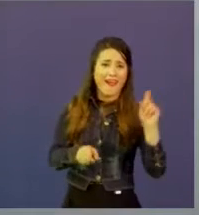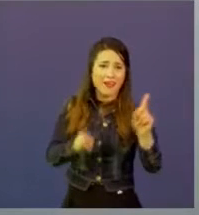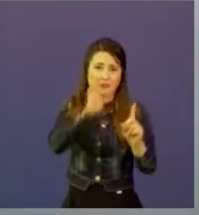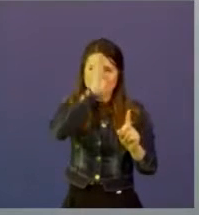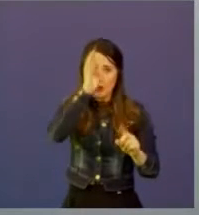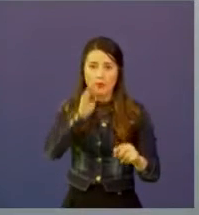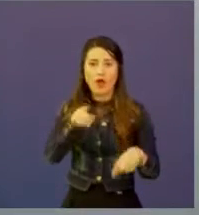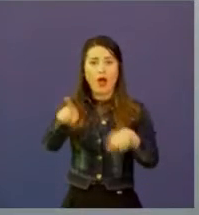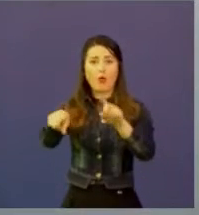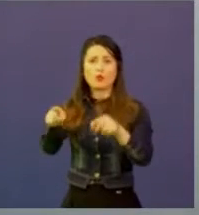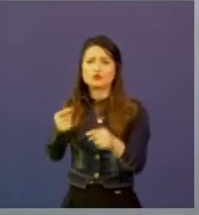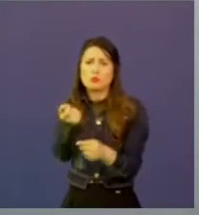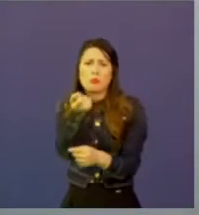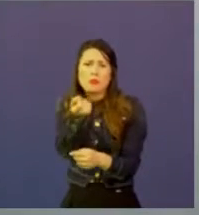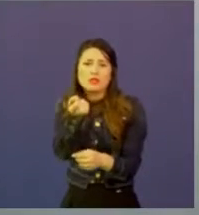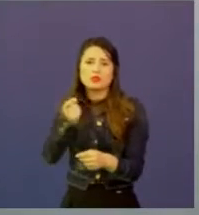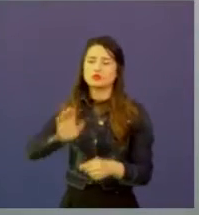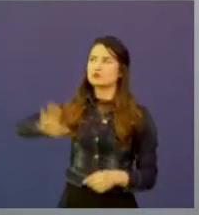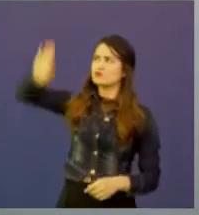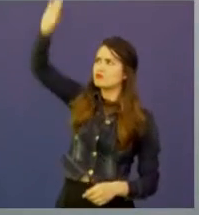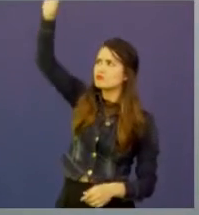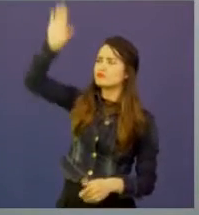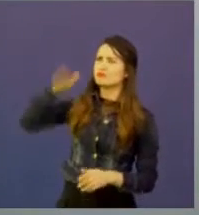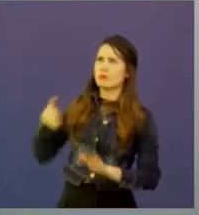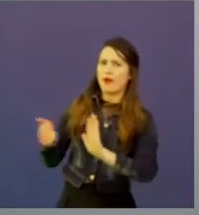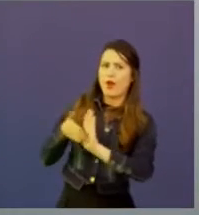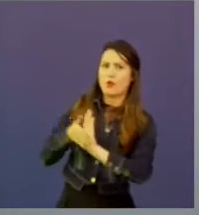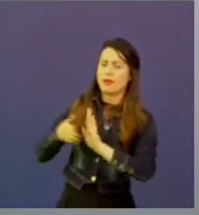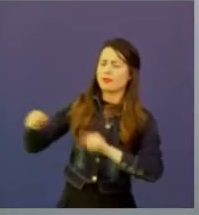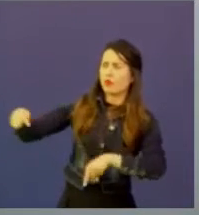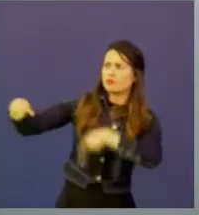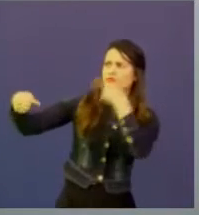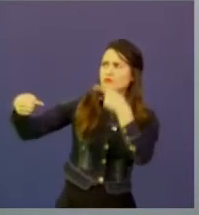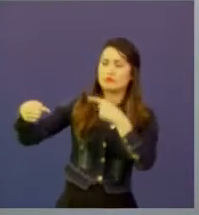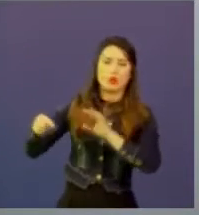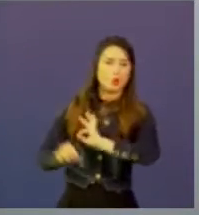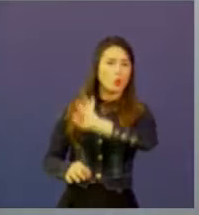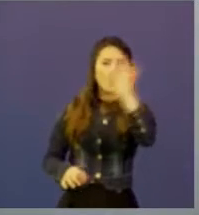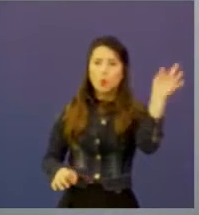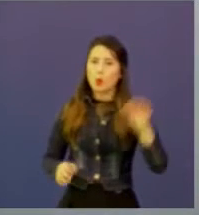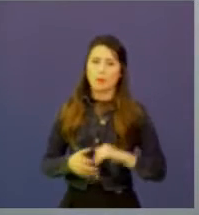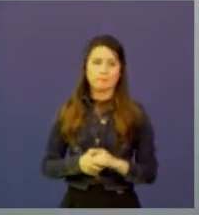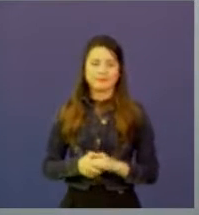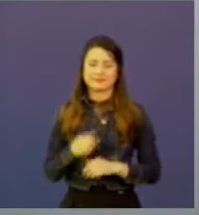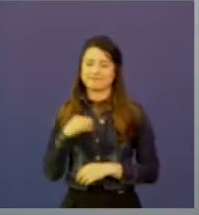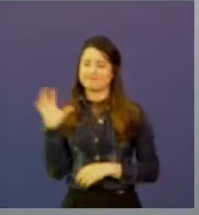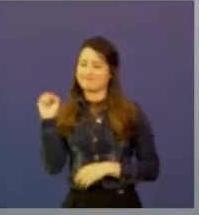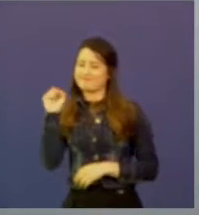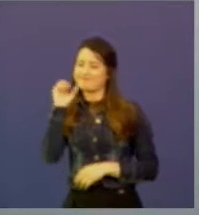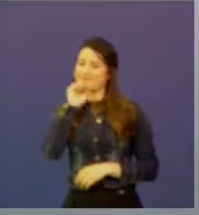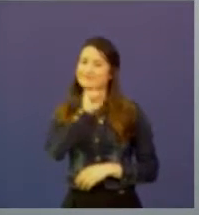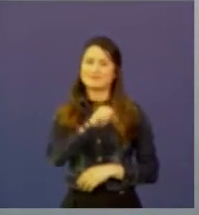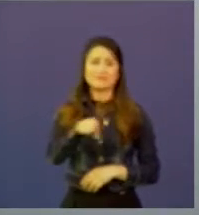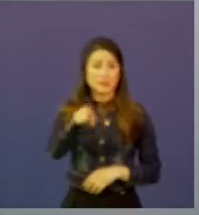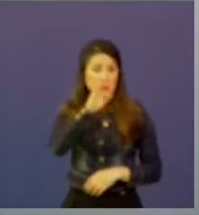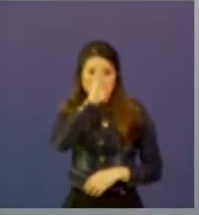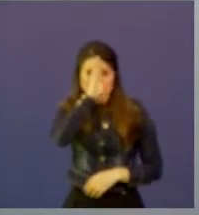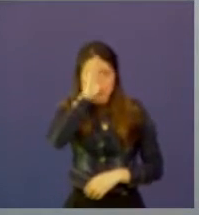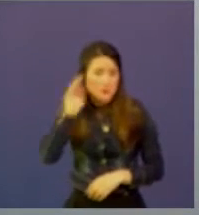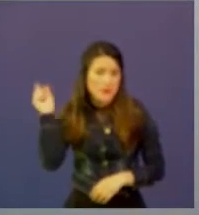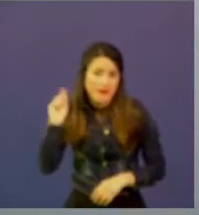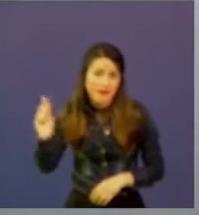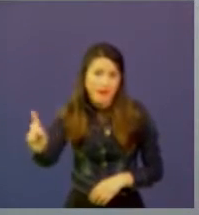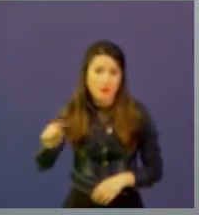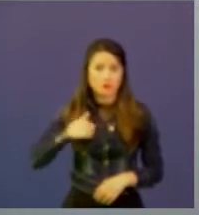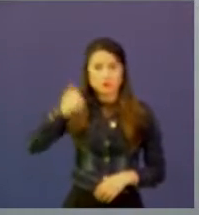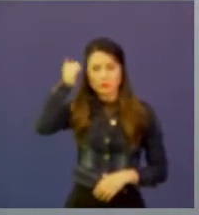argumentan. Sí, nunca les hemos preguntado cuáles son sus intereses, cuáles son sus necesidades. Nunca hemos tratado como docentes de